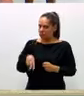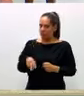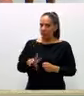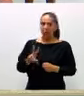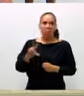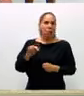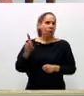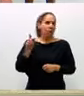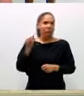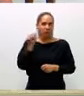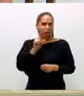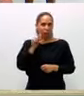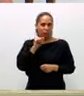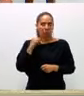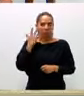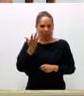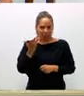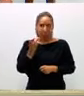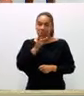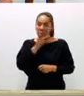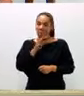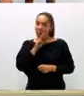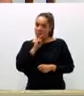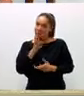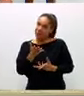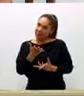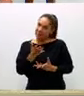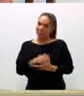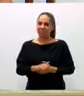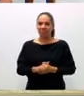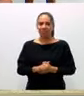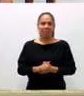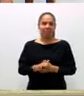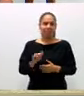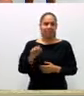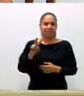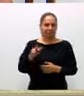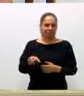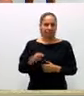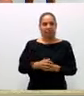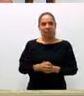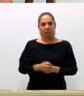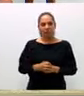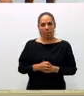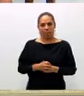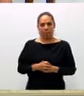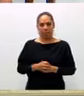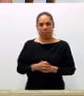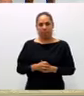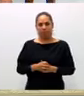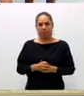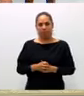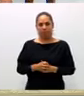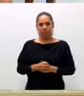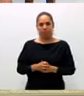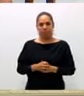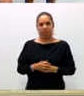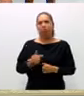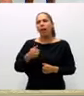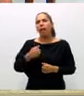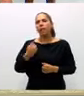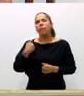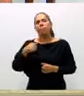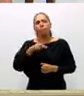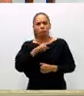Sí, eso pasa mucho. Y también pasa mucho que si trabajamos,